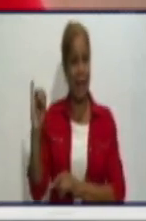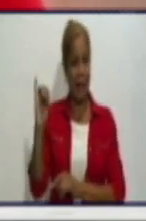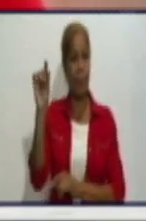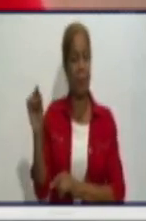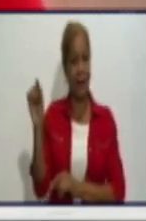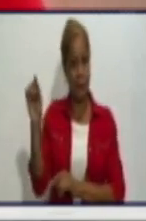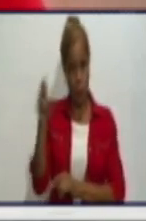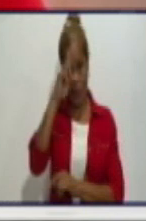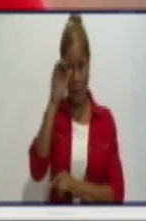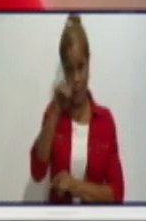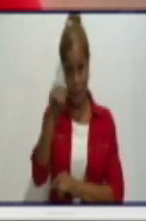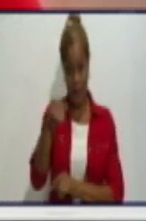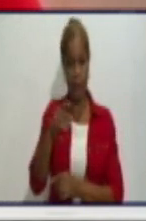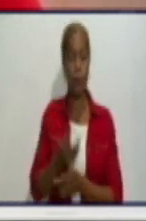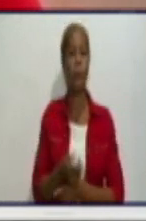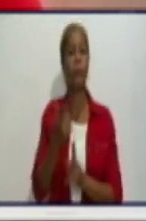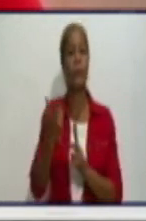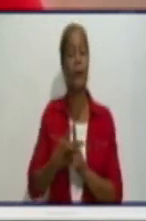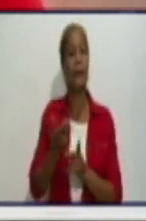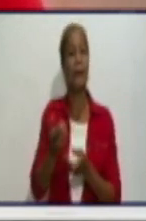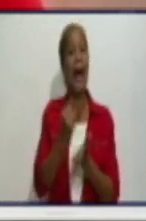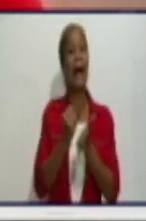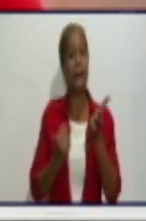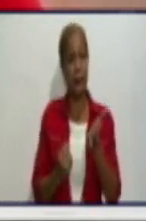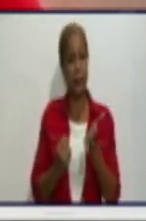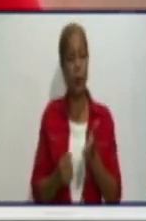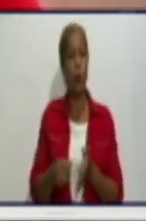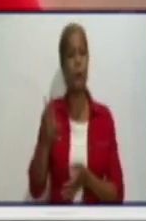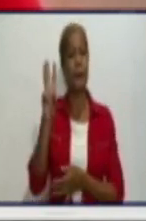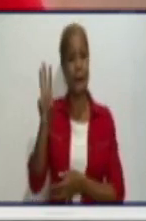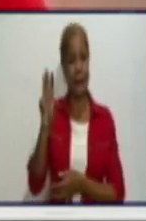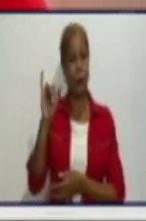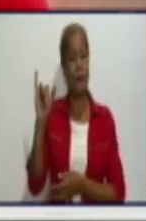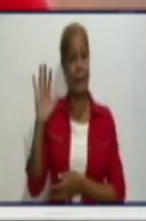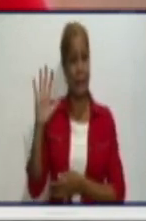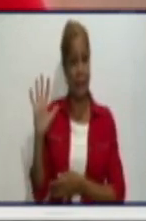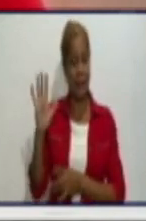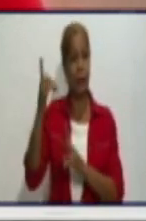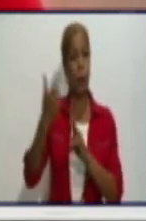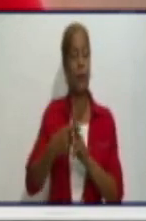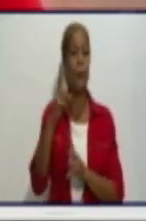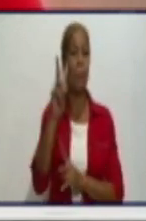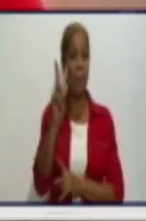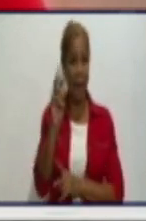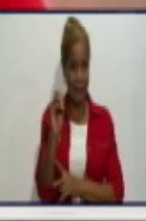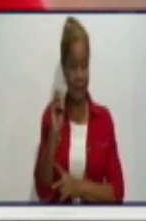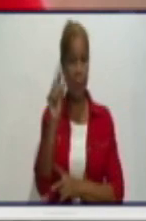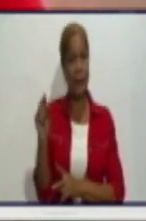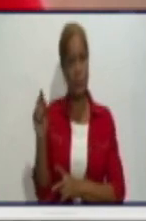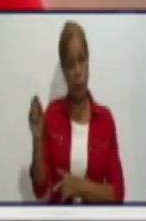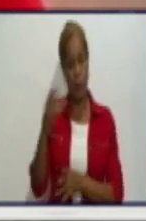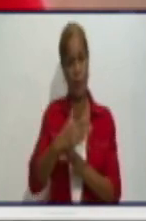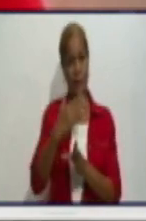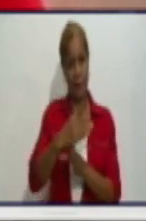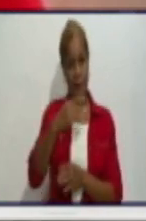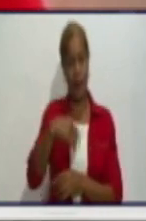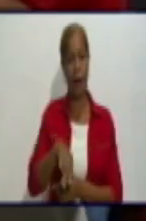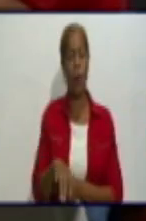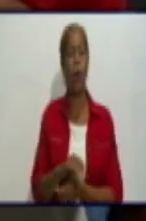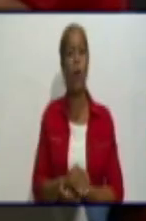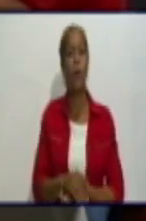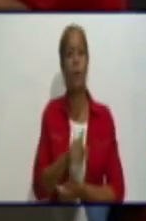de aislamiento confirmado activo en la provincia tenemos 165 y 20 en santiago de cuba- sospechoso 220